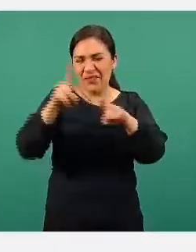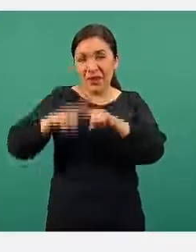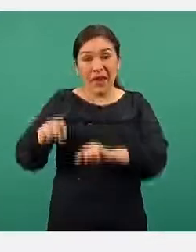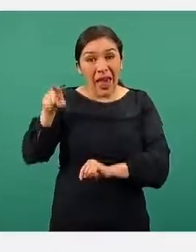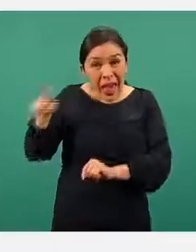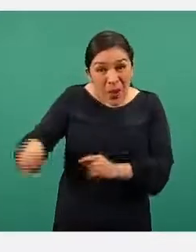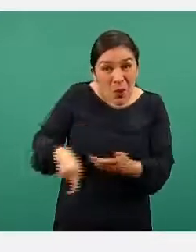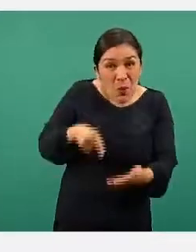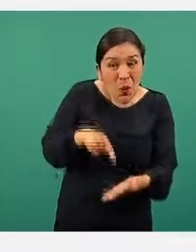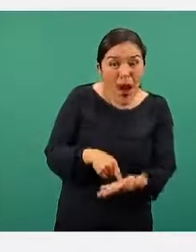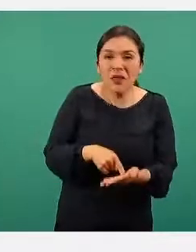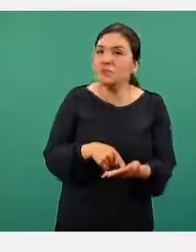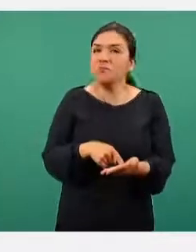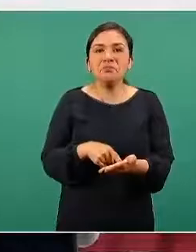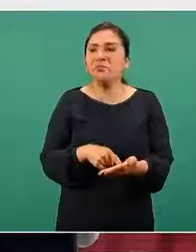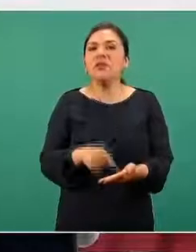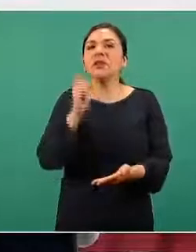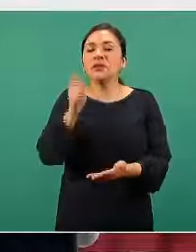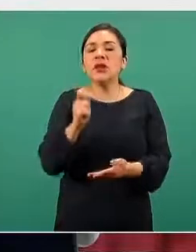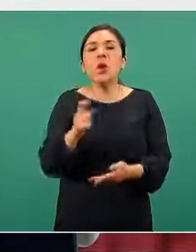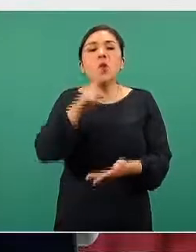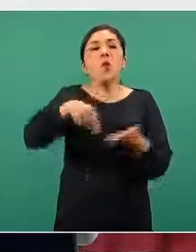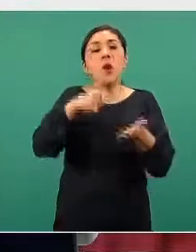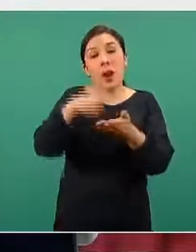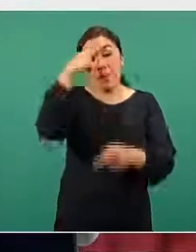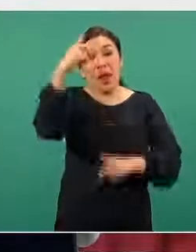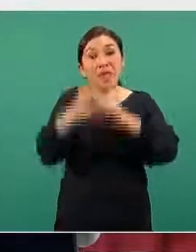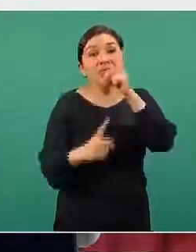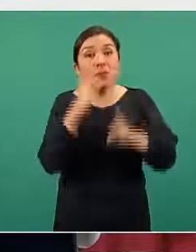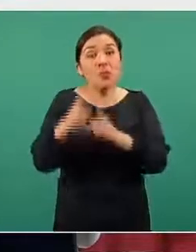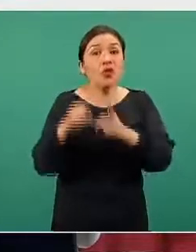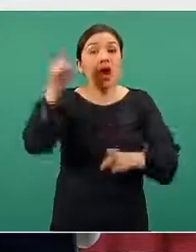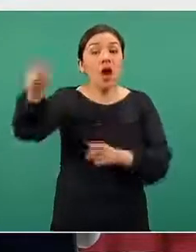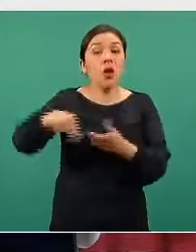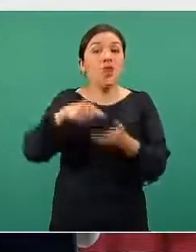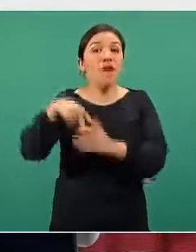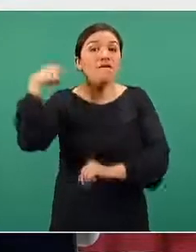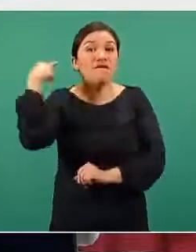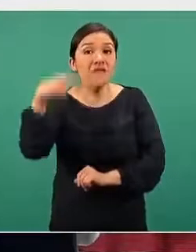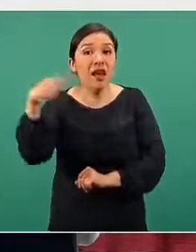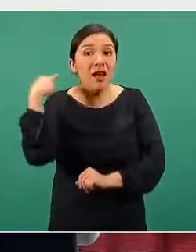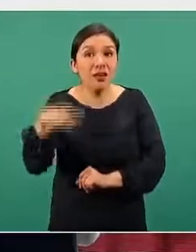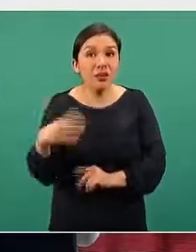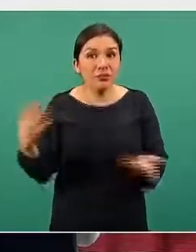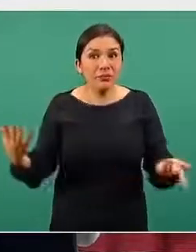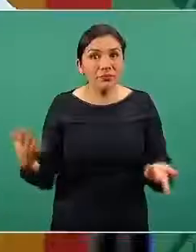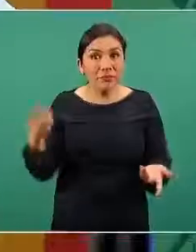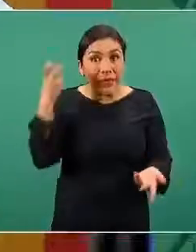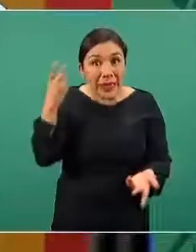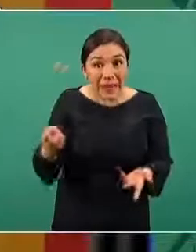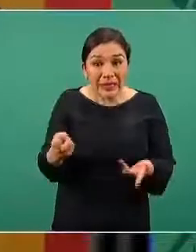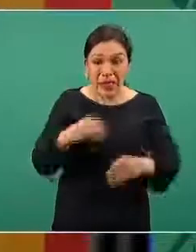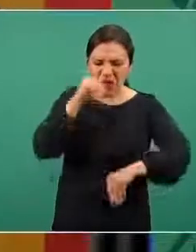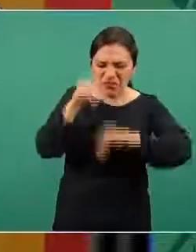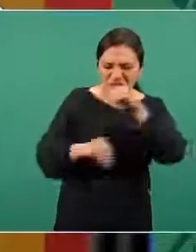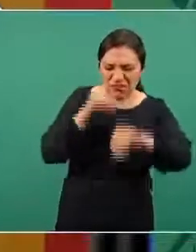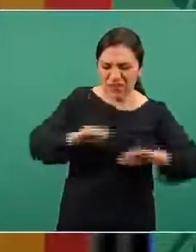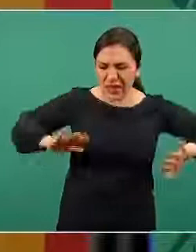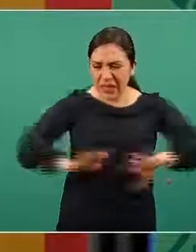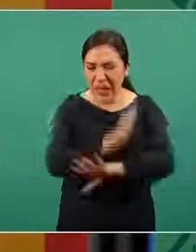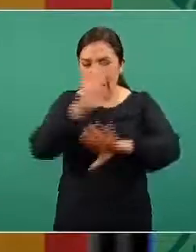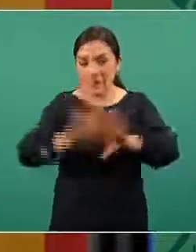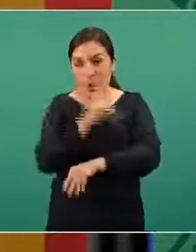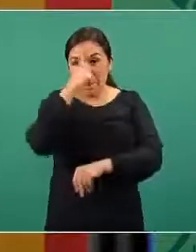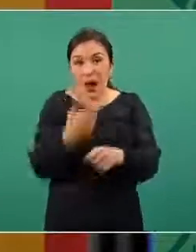era una unidad deportiva en el puerto de Veracruz. Esto fue la reconversión.